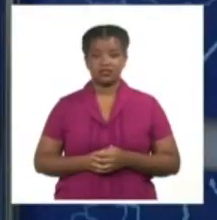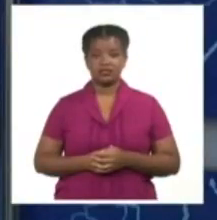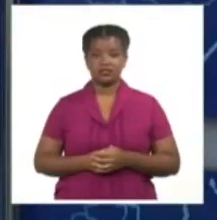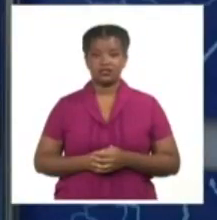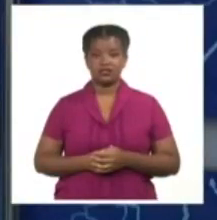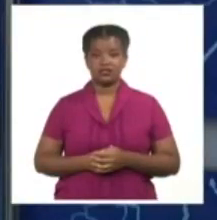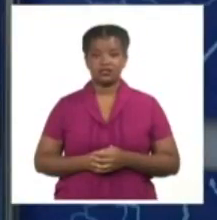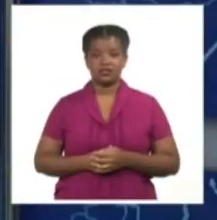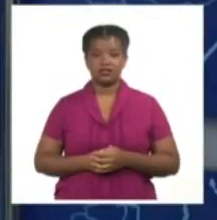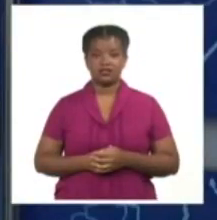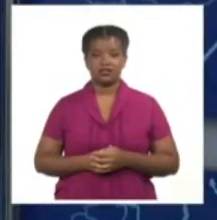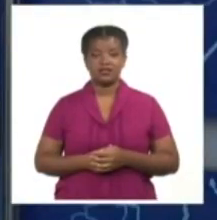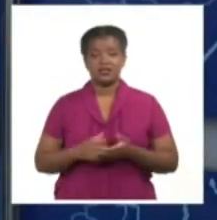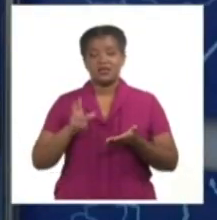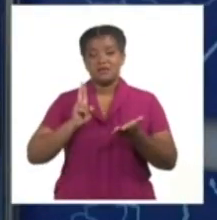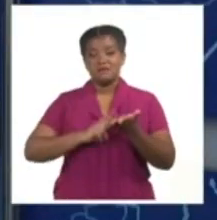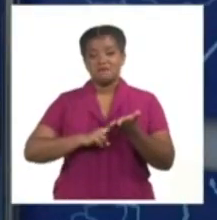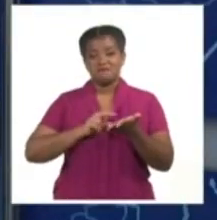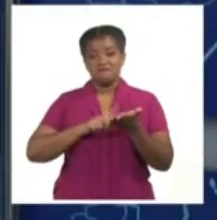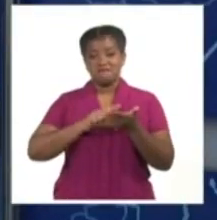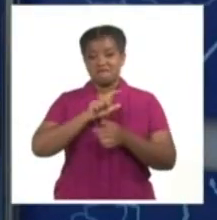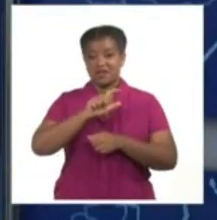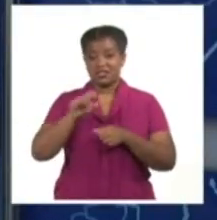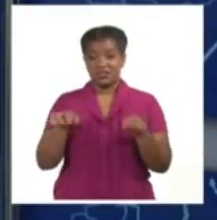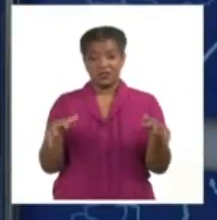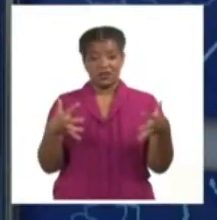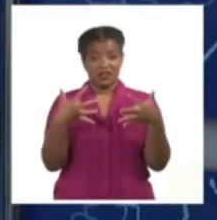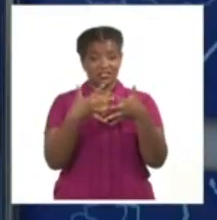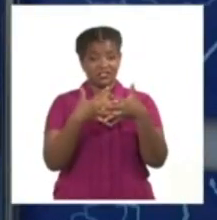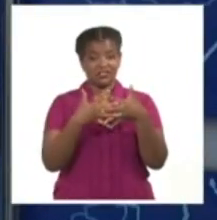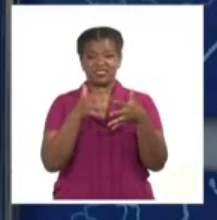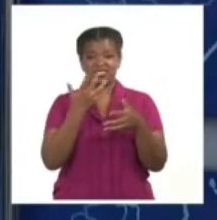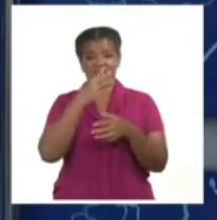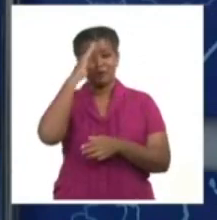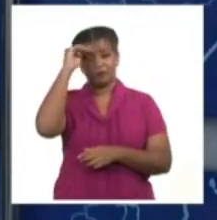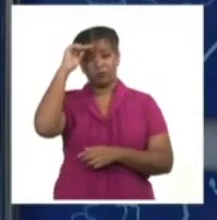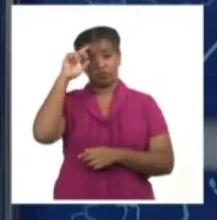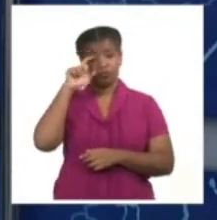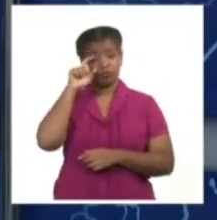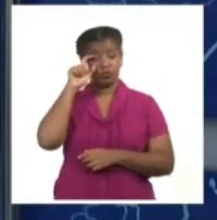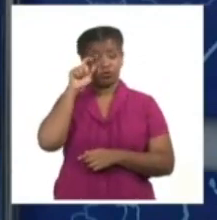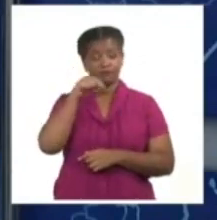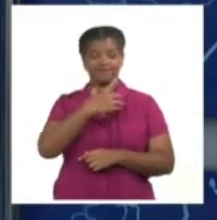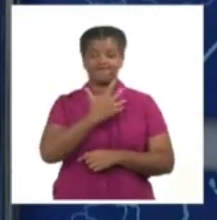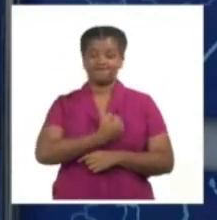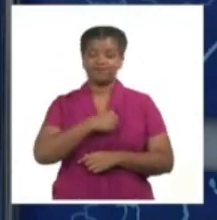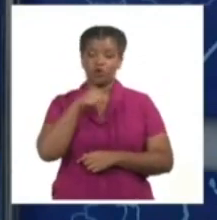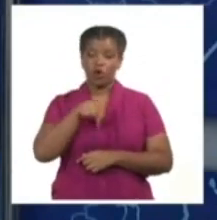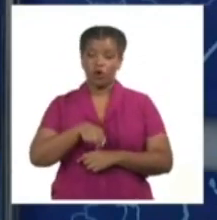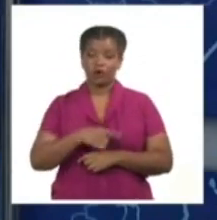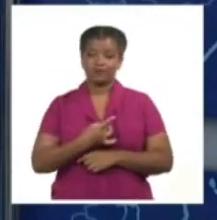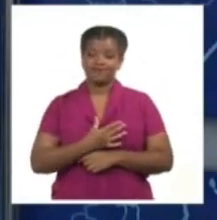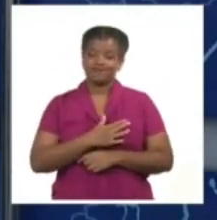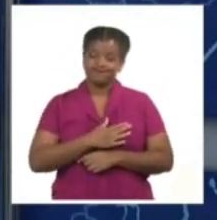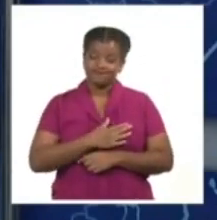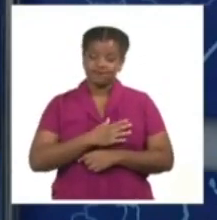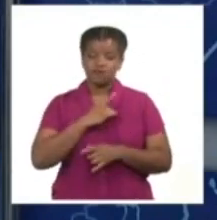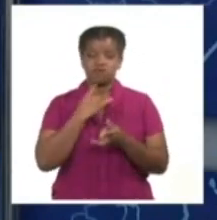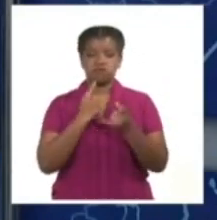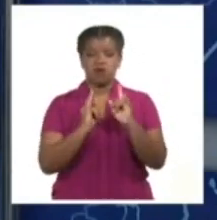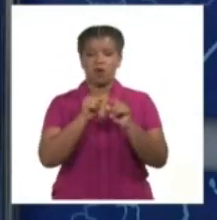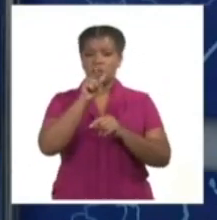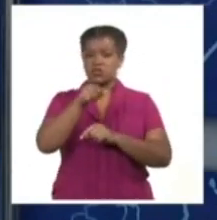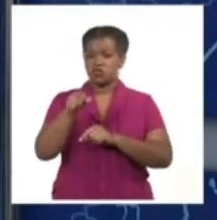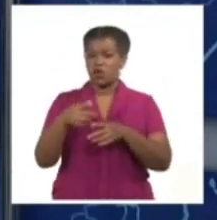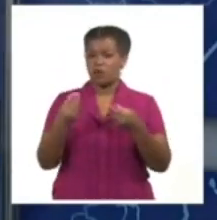El miembro del Buró Político del Partido y ministro de Relaciones Exteriores, Bruno Rodríguez Parrilla, lamentó hoy el doloroso fallecimiento de migrantes